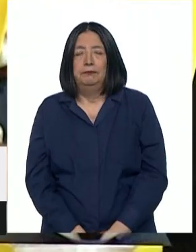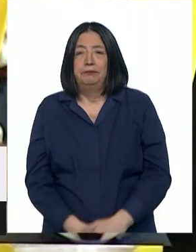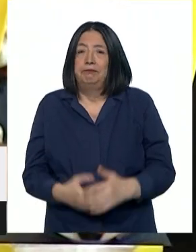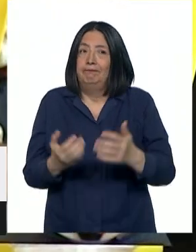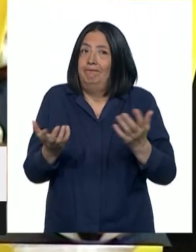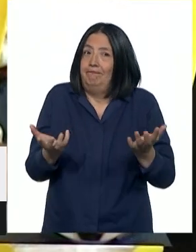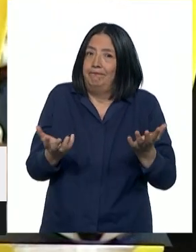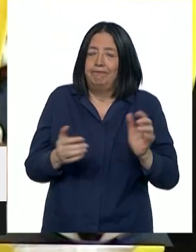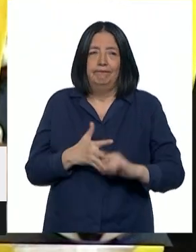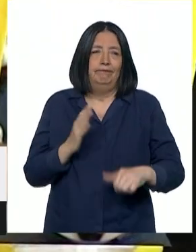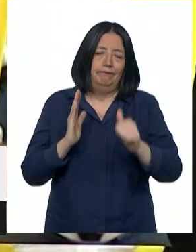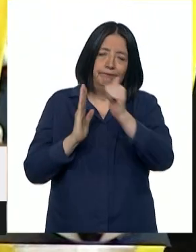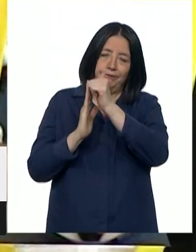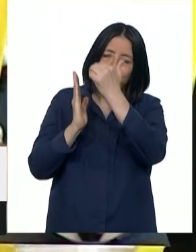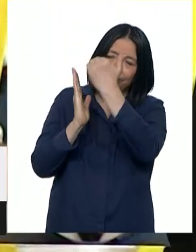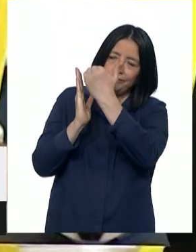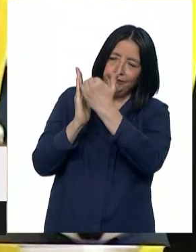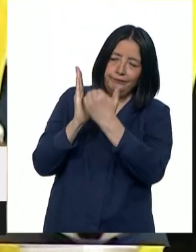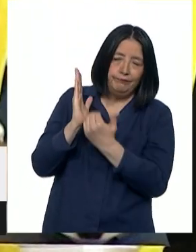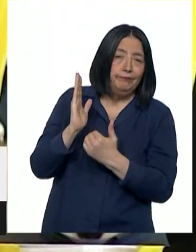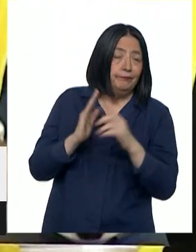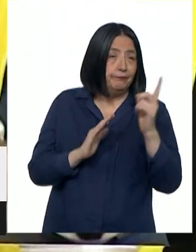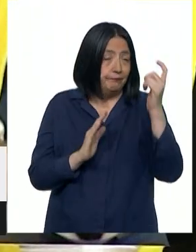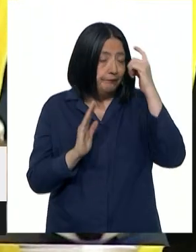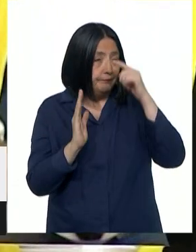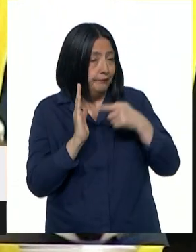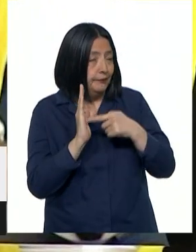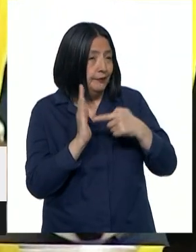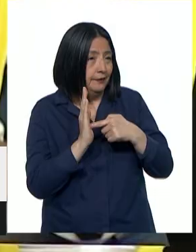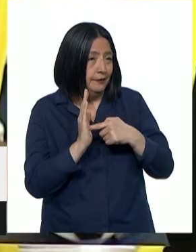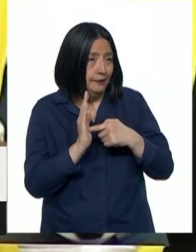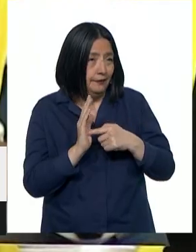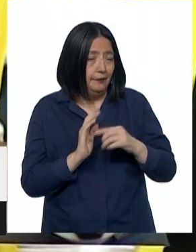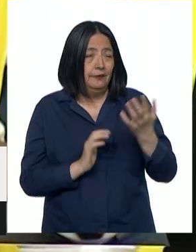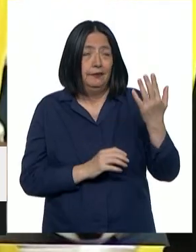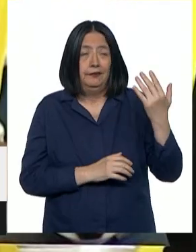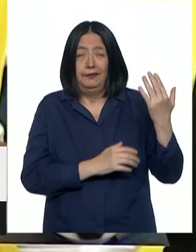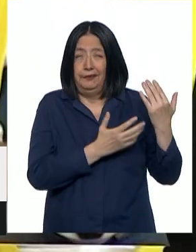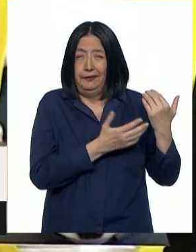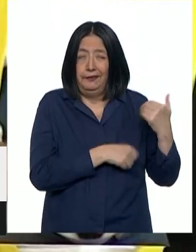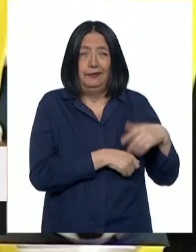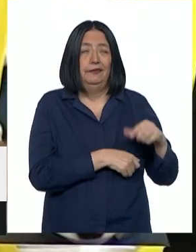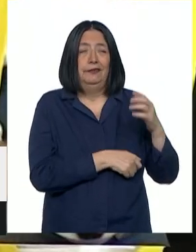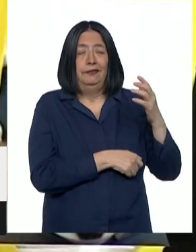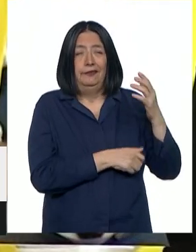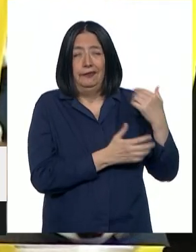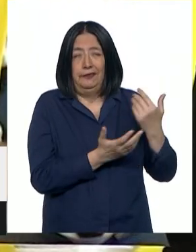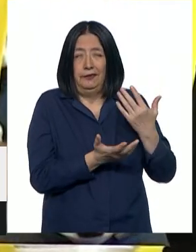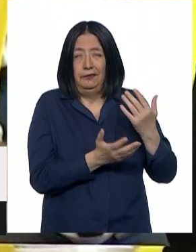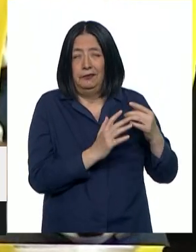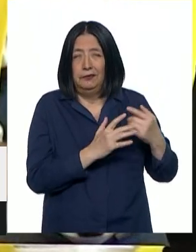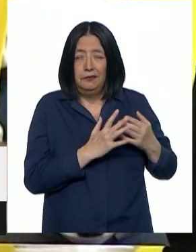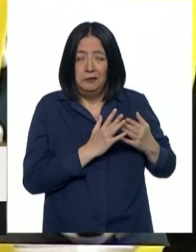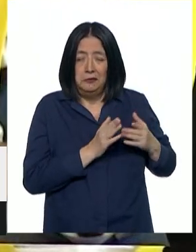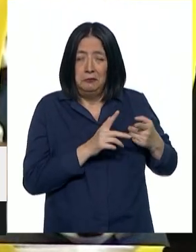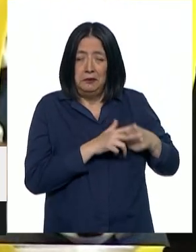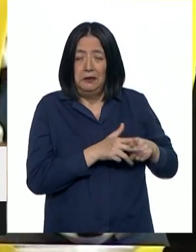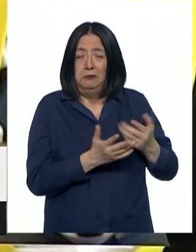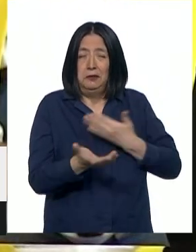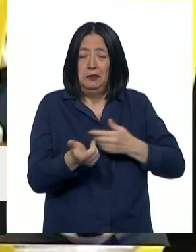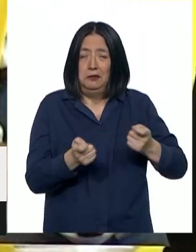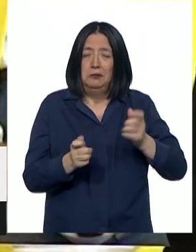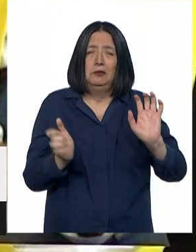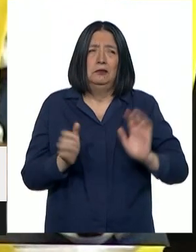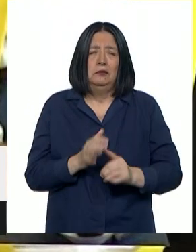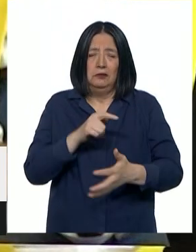Y esa agenda política de estos primeros meses de gobierno